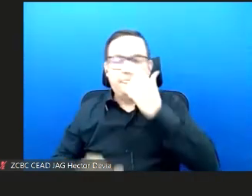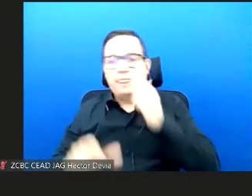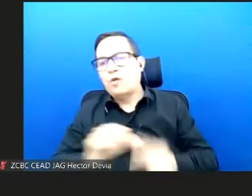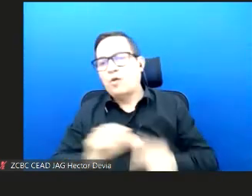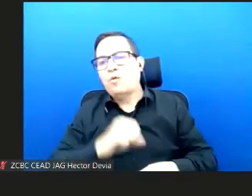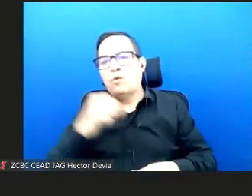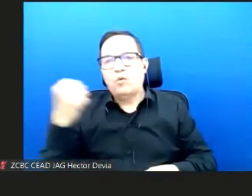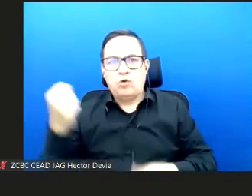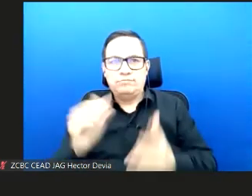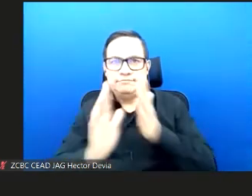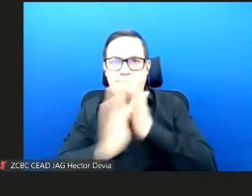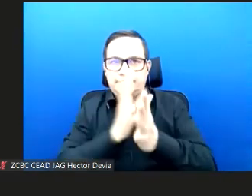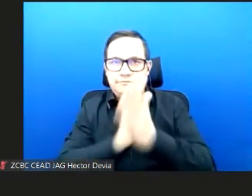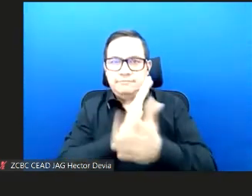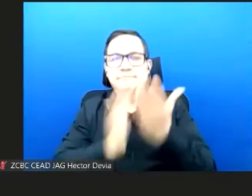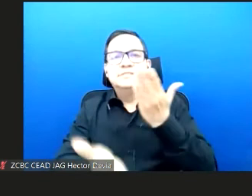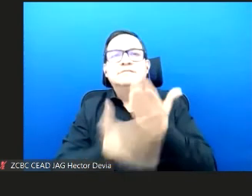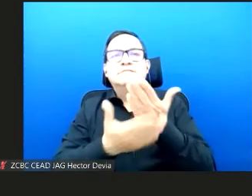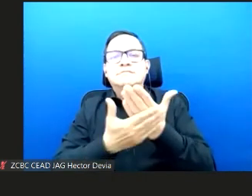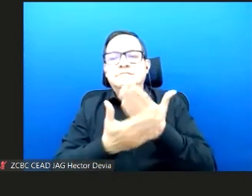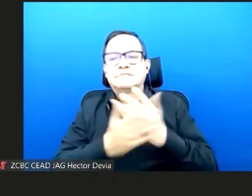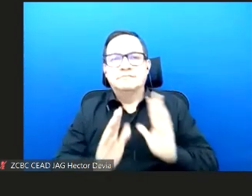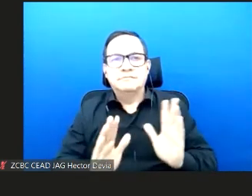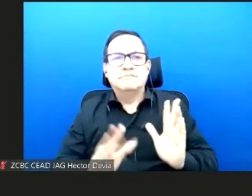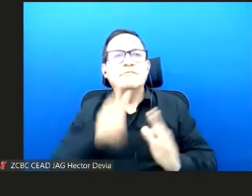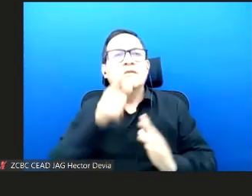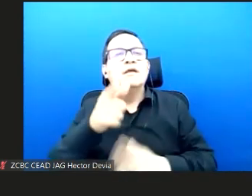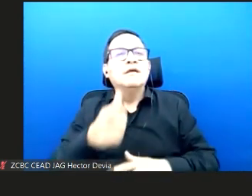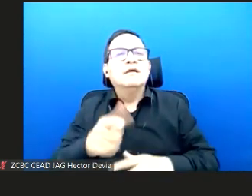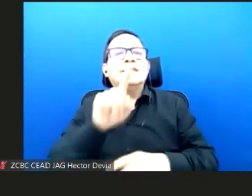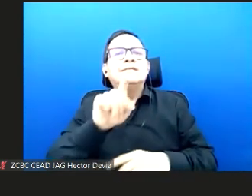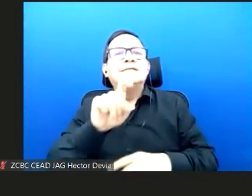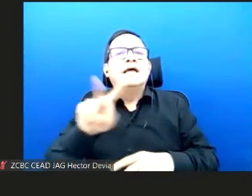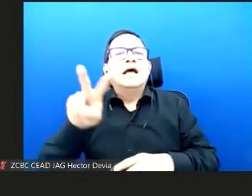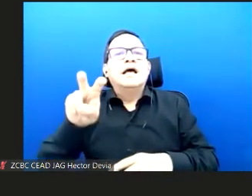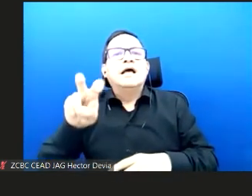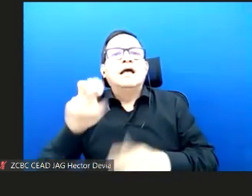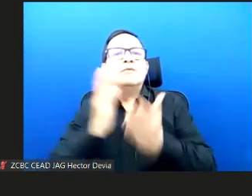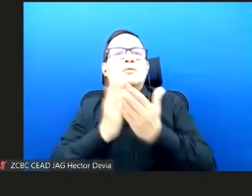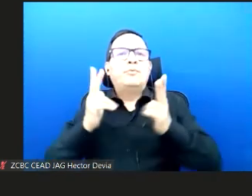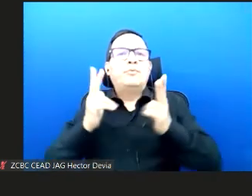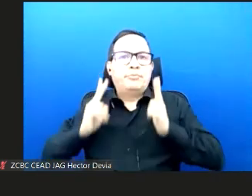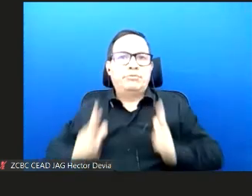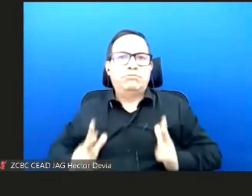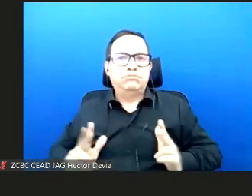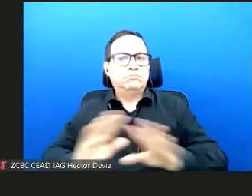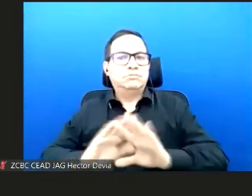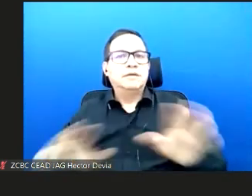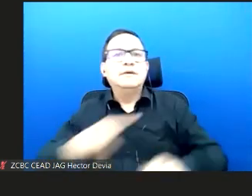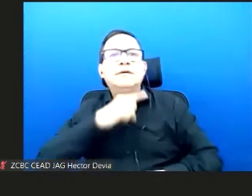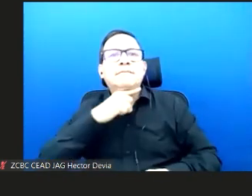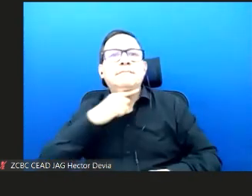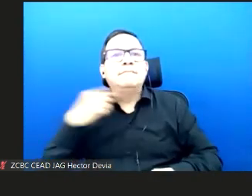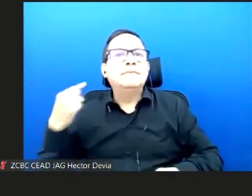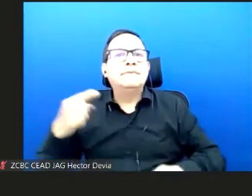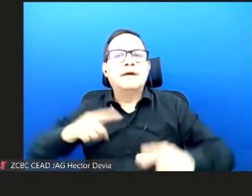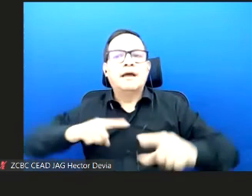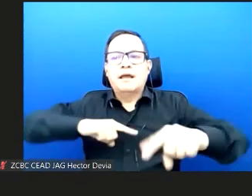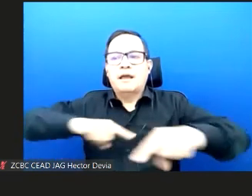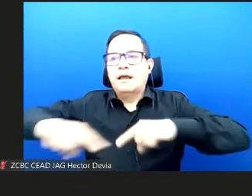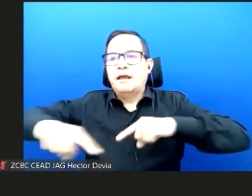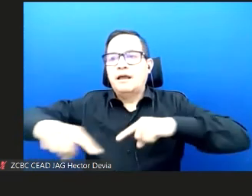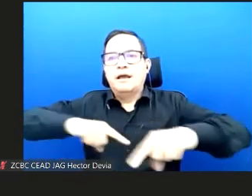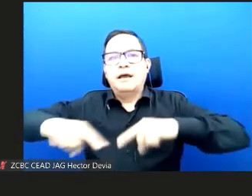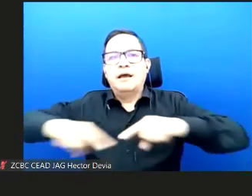dejo a ustedes. Hay 67 estudiantes en total que perdieron administración financiera. O sea,